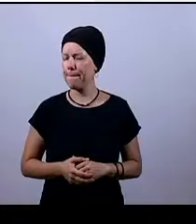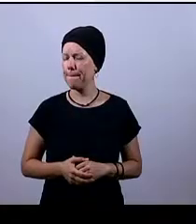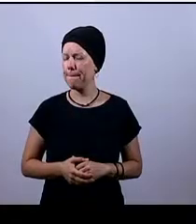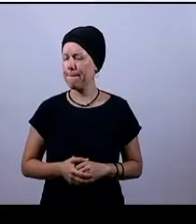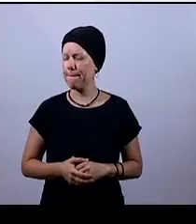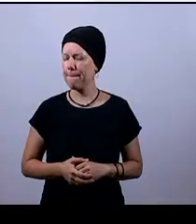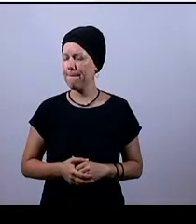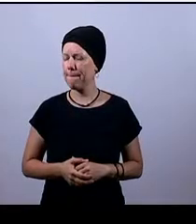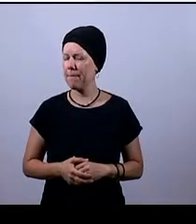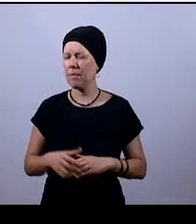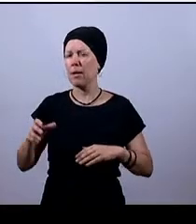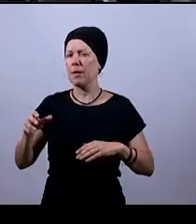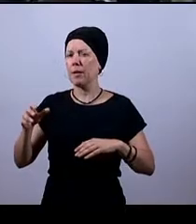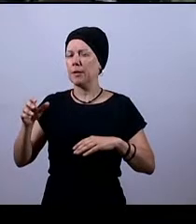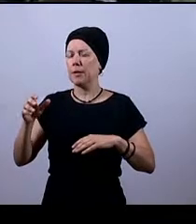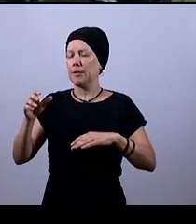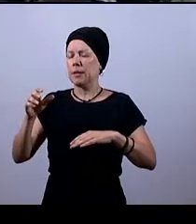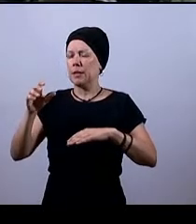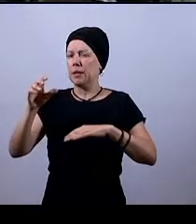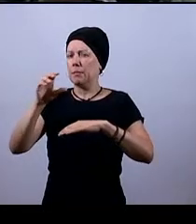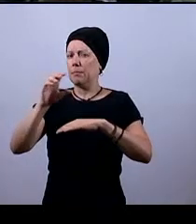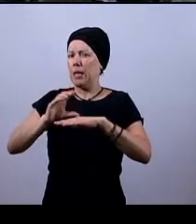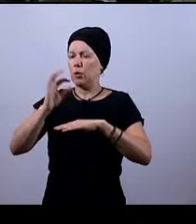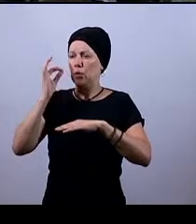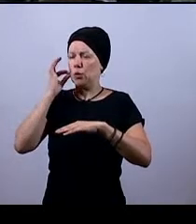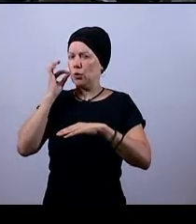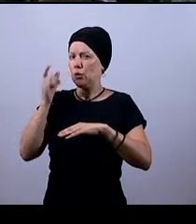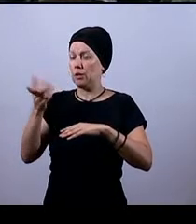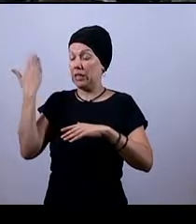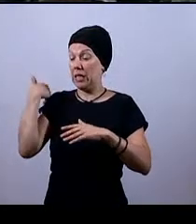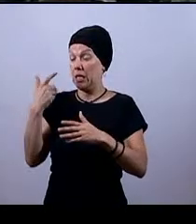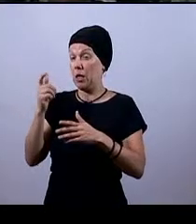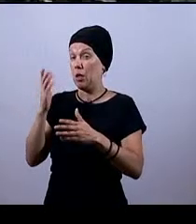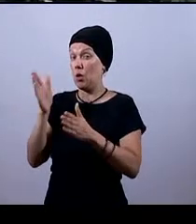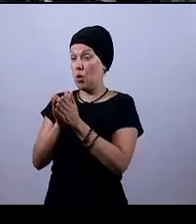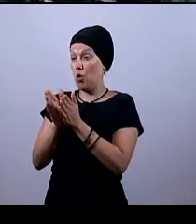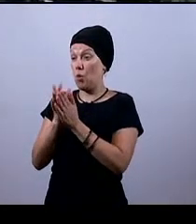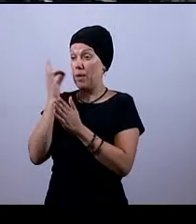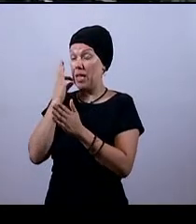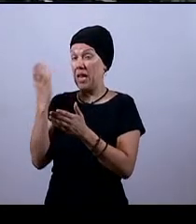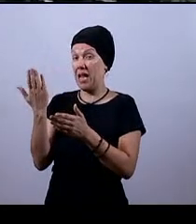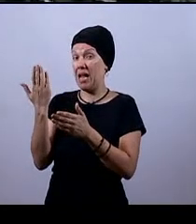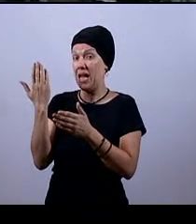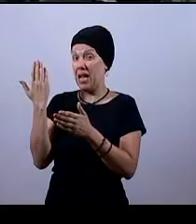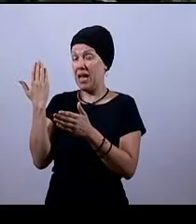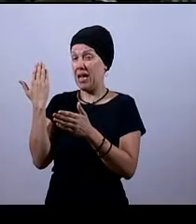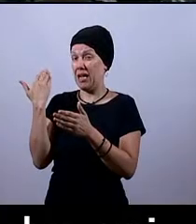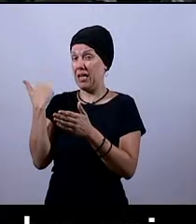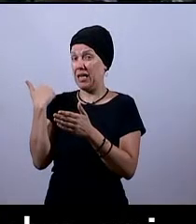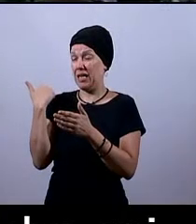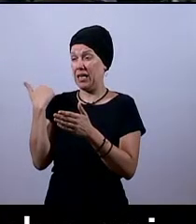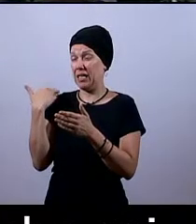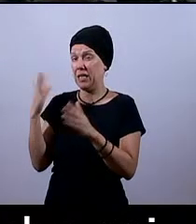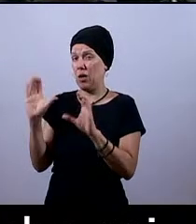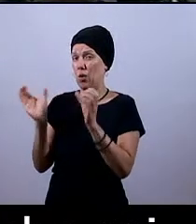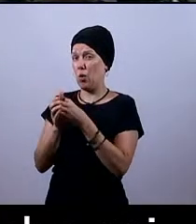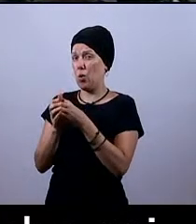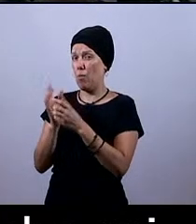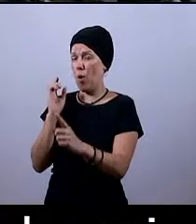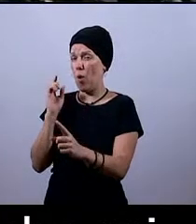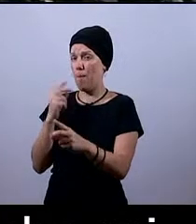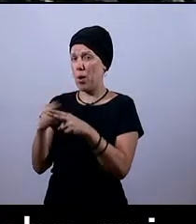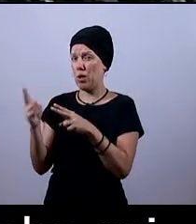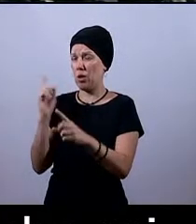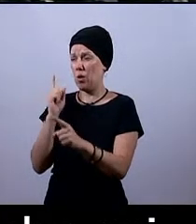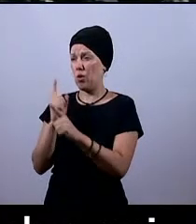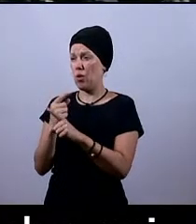La nueva consejera portavoz, al hilo de lo que comentaba mi compañero, ayer todos los grupos políticos de la oposición mencionaban la falta